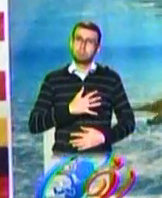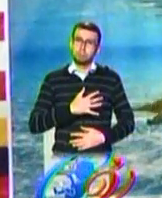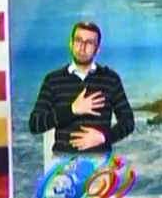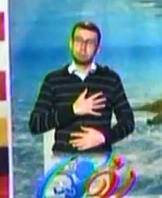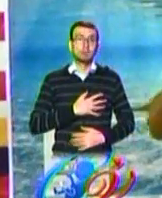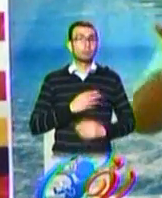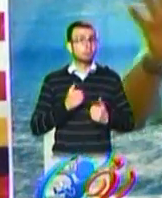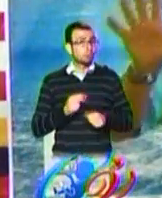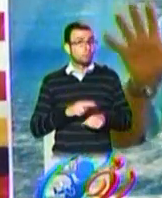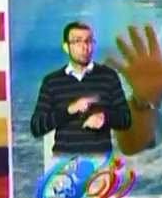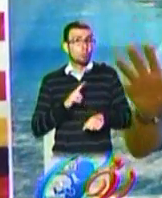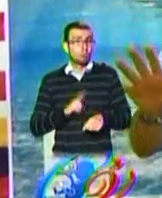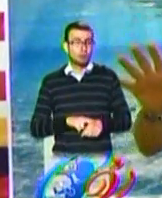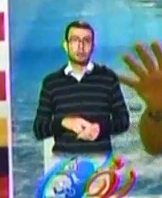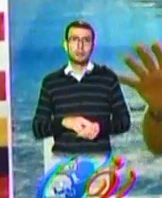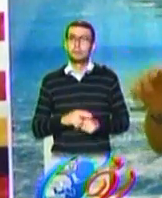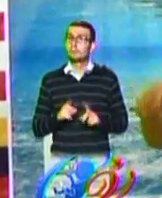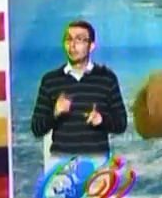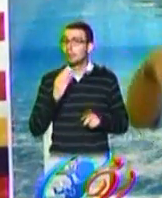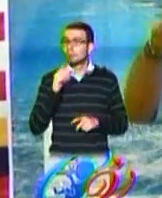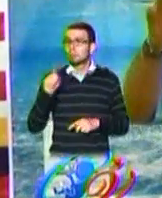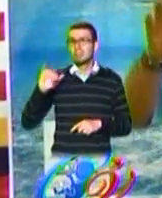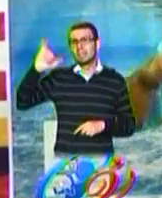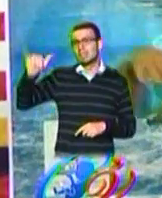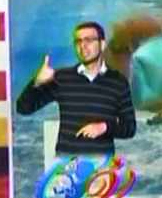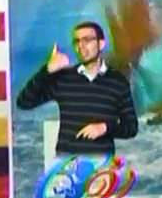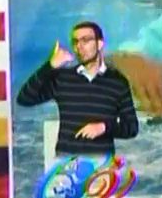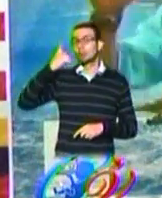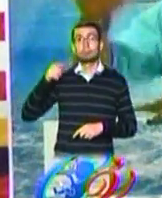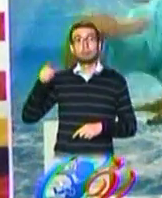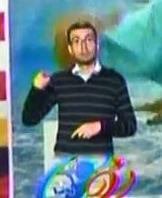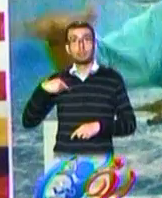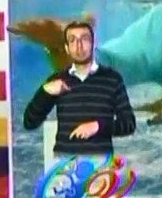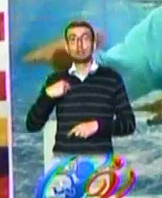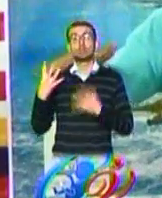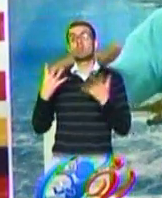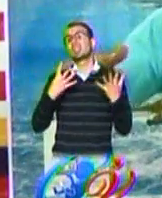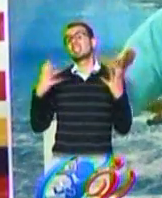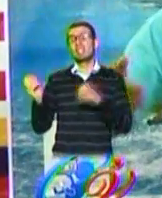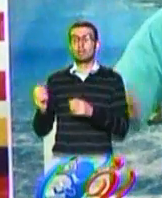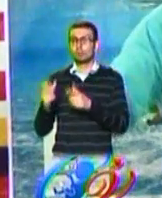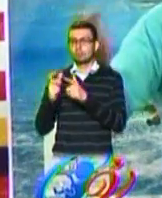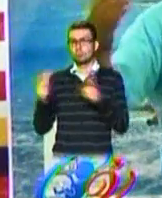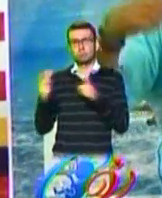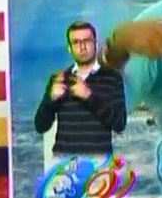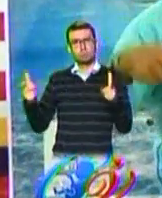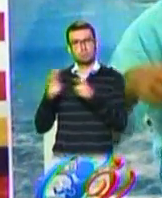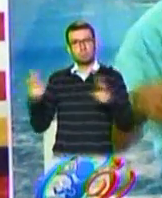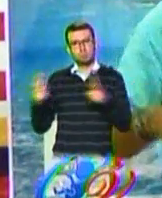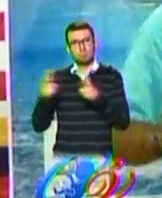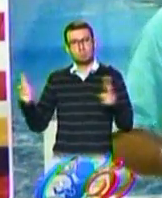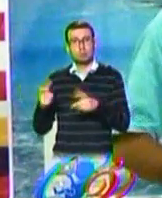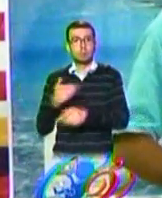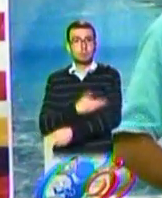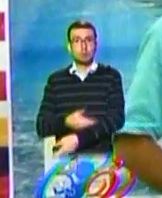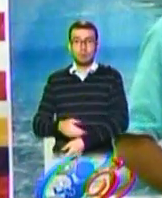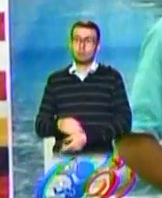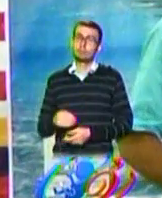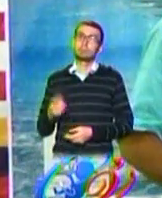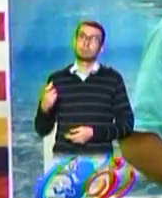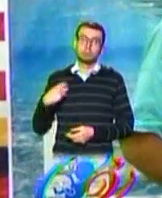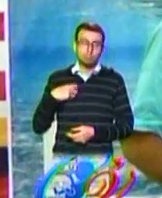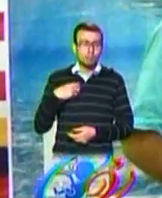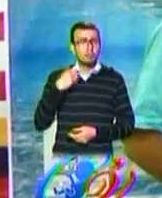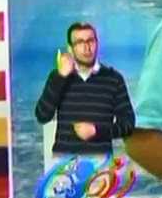un equipo, por ejemplo el celular, con 900 millones de vibraciones por segundo, van a entender los casos clínicos que les